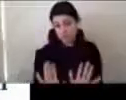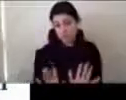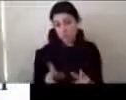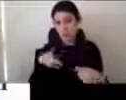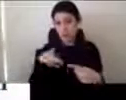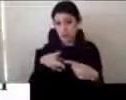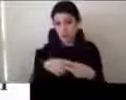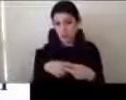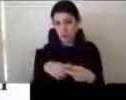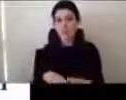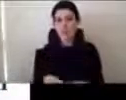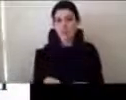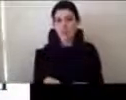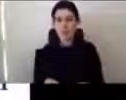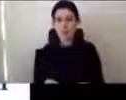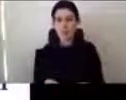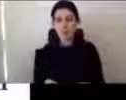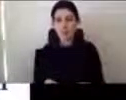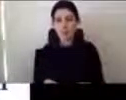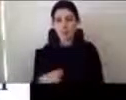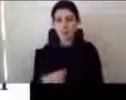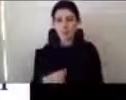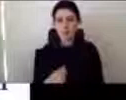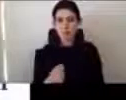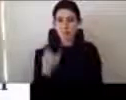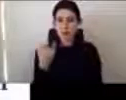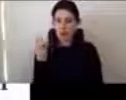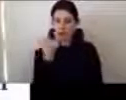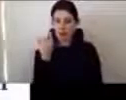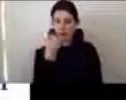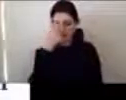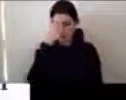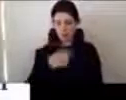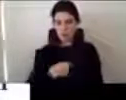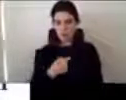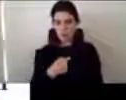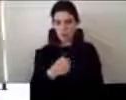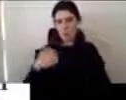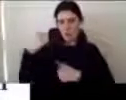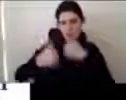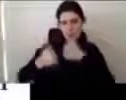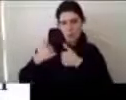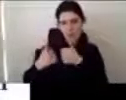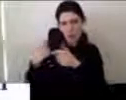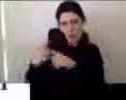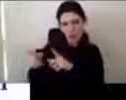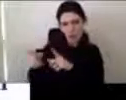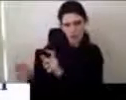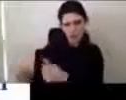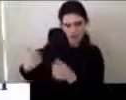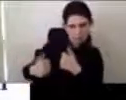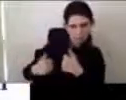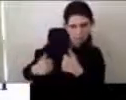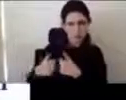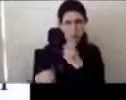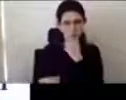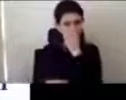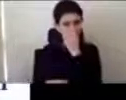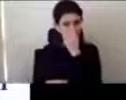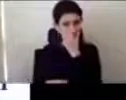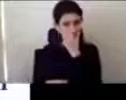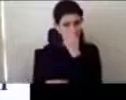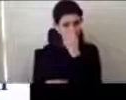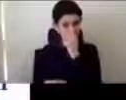ser muy individualistas, a competir con el otro, ¿ya? Entonces nosotros con